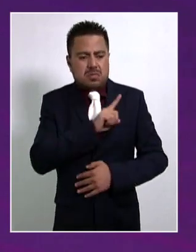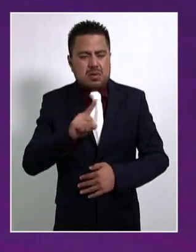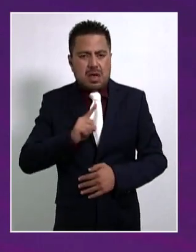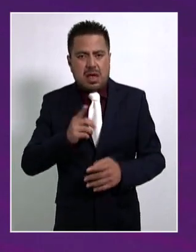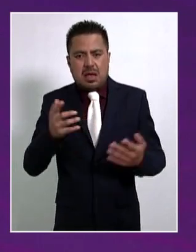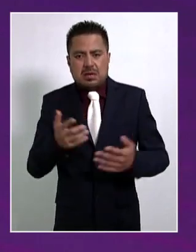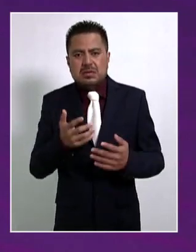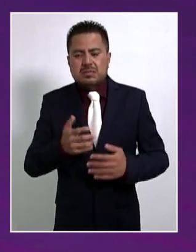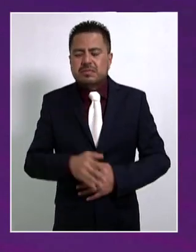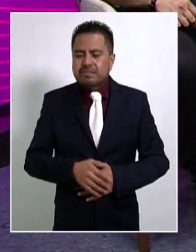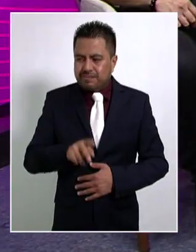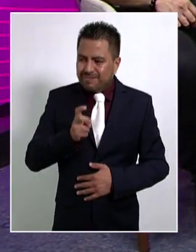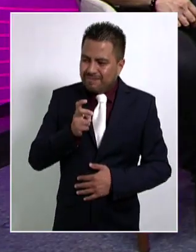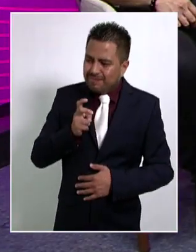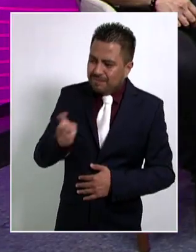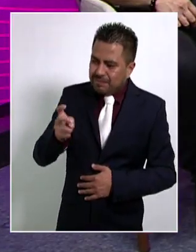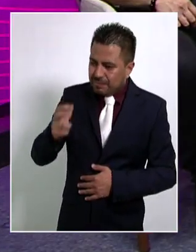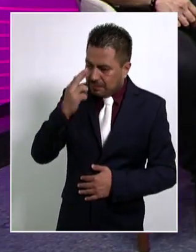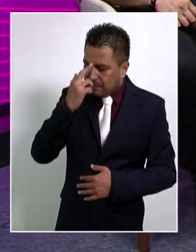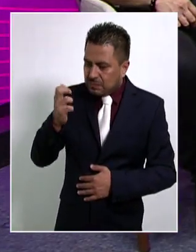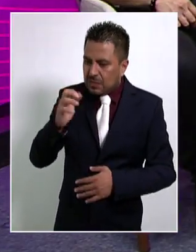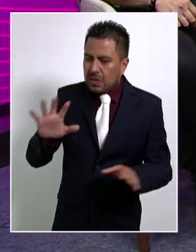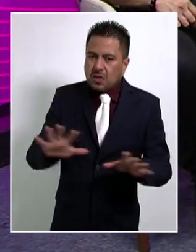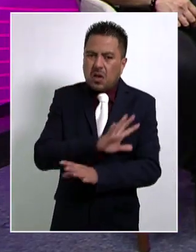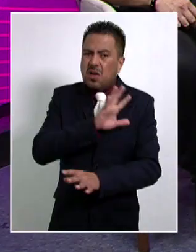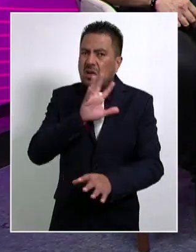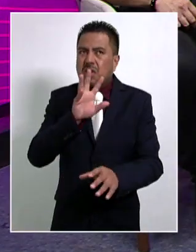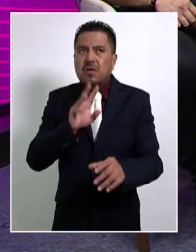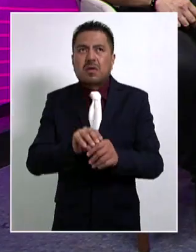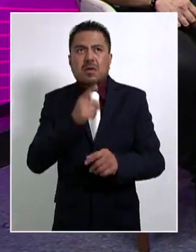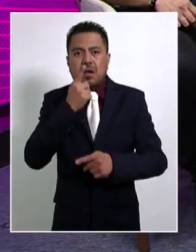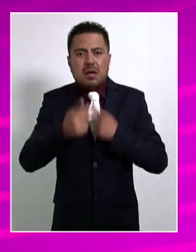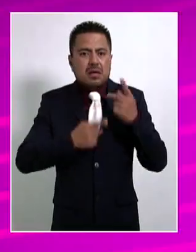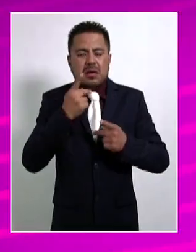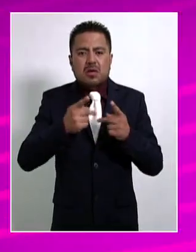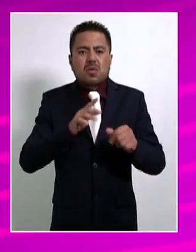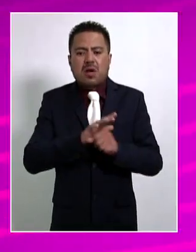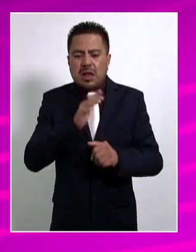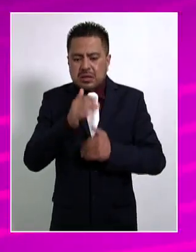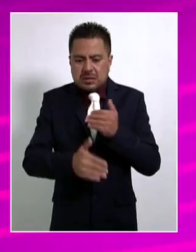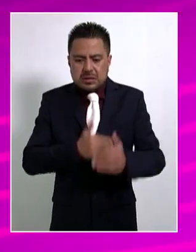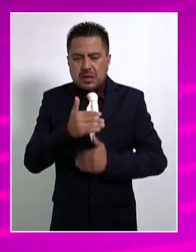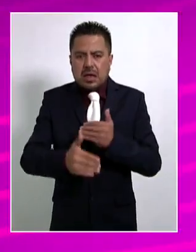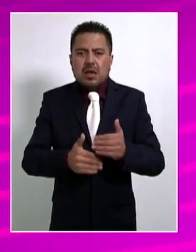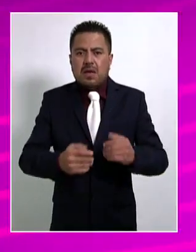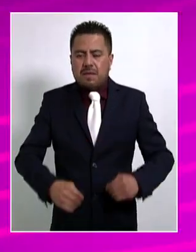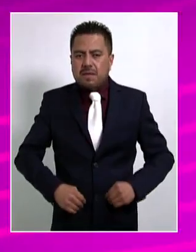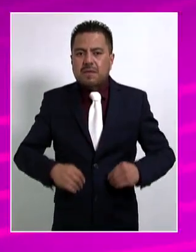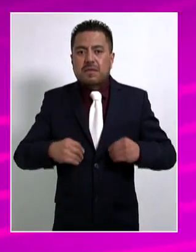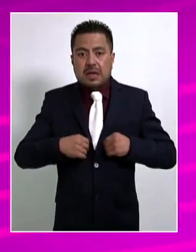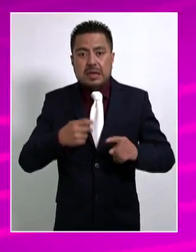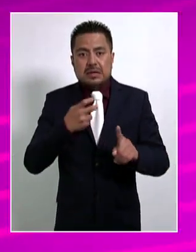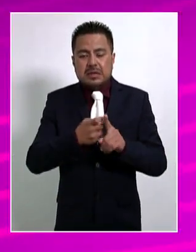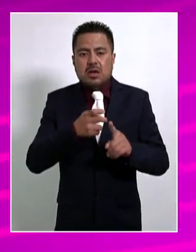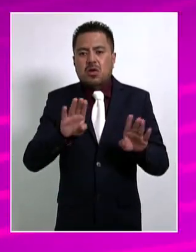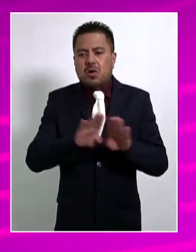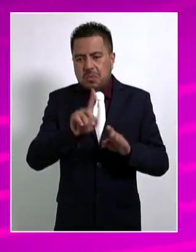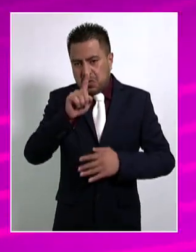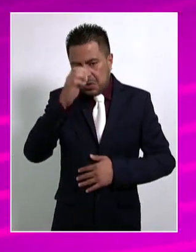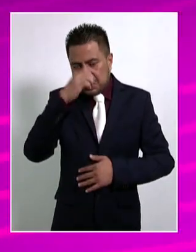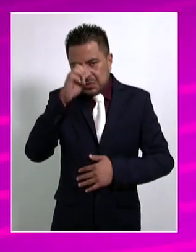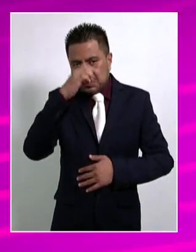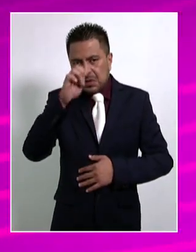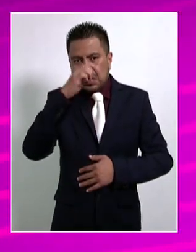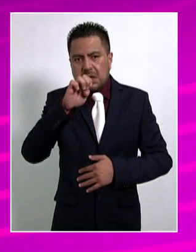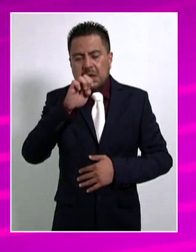¿no? Absolutamente. Y todas y todos han hablado del tema del ciclo de vida, ¿no? El ciclo de vida como una